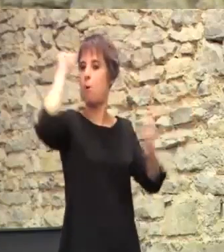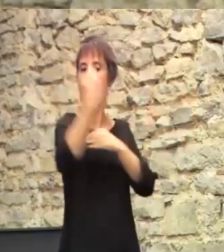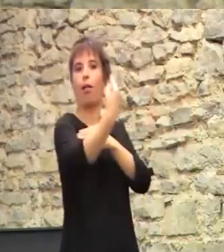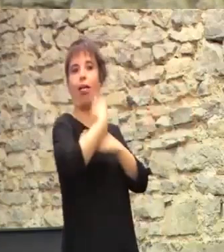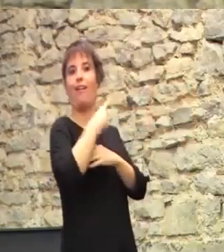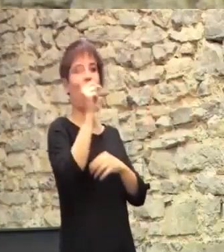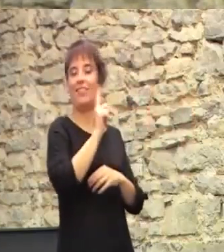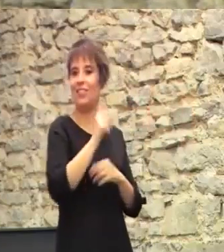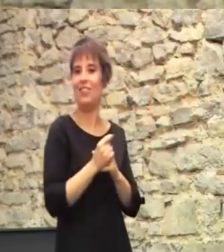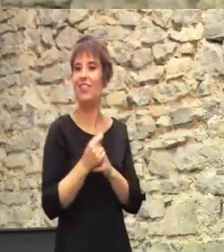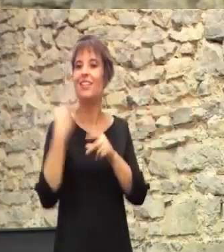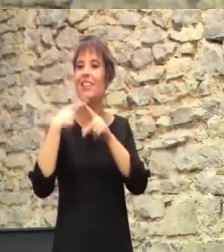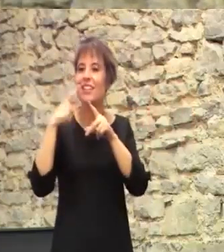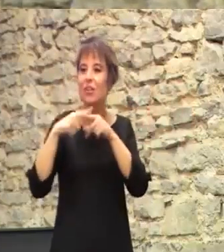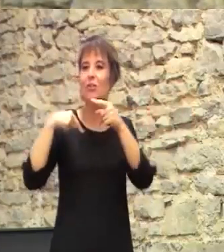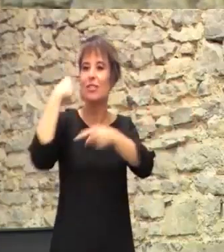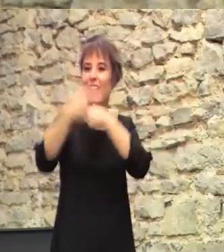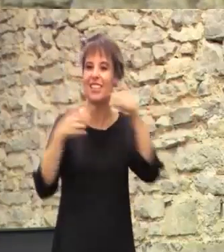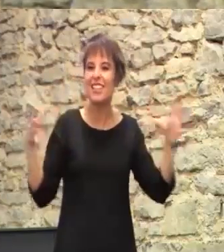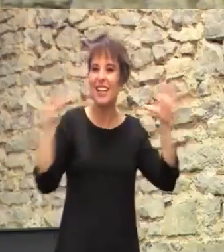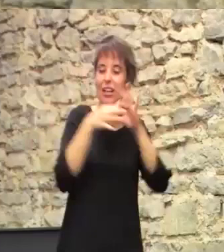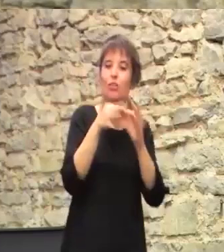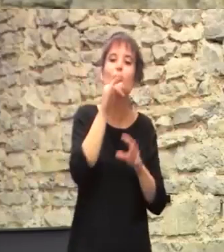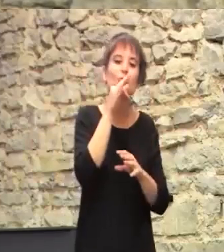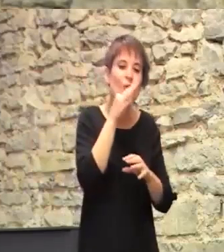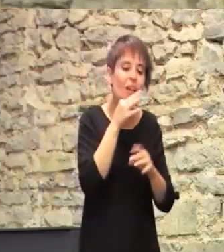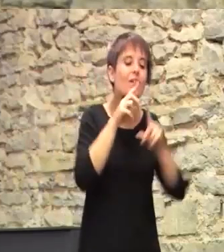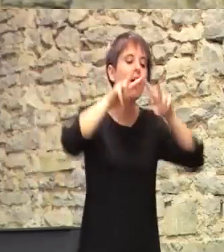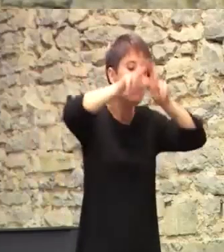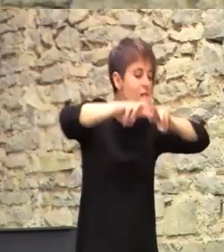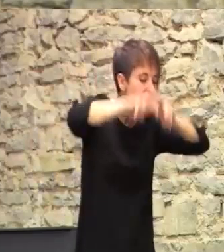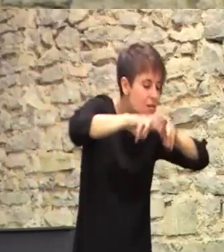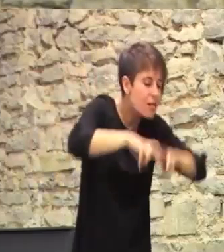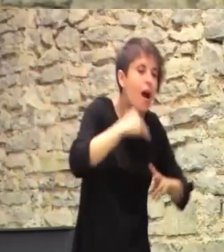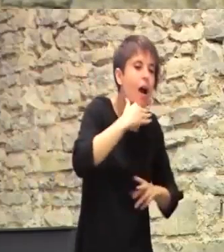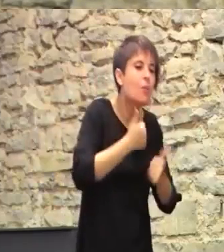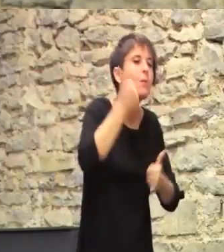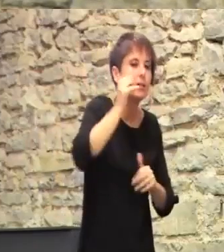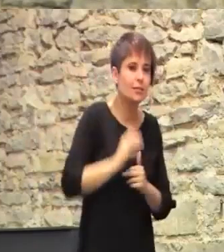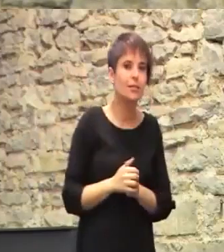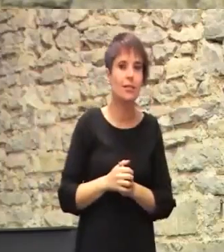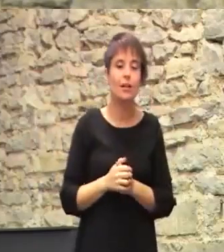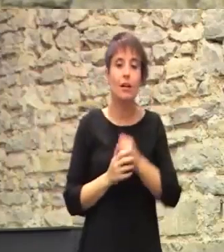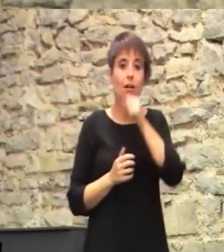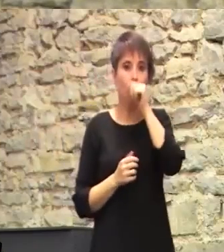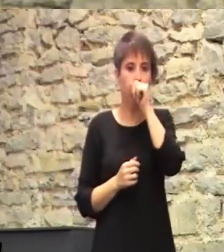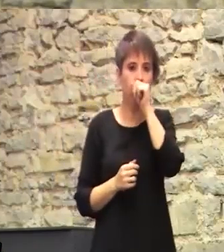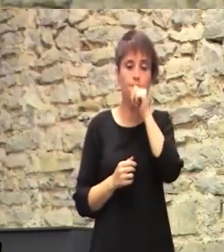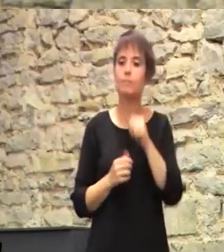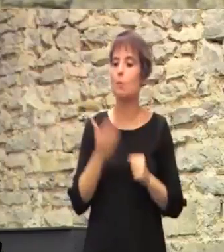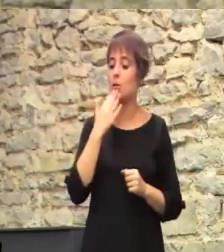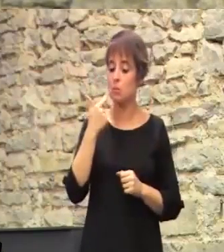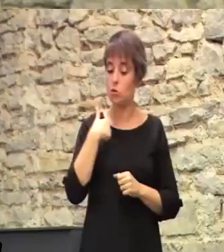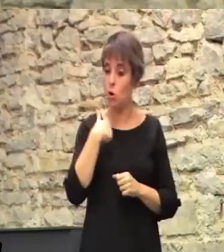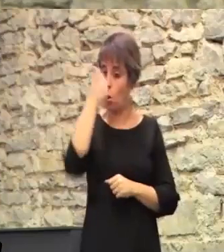de encima y que todas estas cosas que te pasan no las relacionas con que todavía hay que hurgar un poco más hay otras mujeres que dicen yo